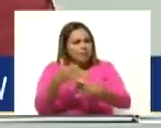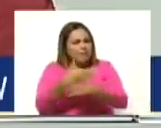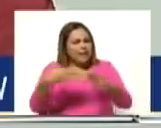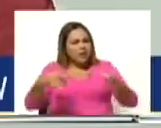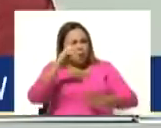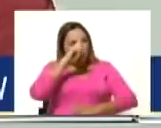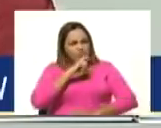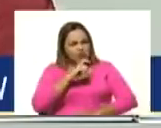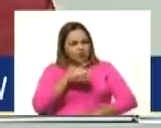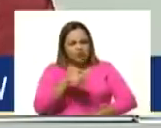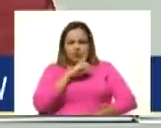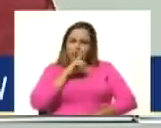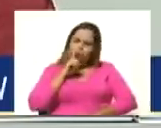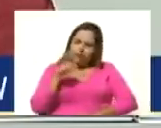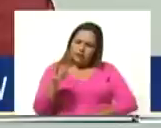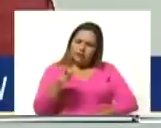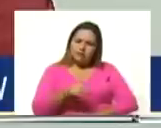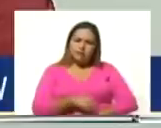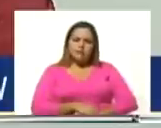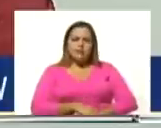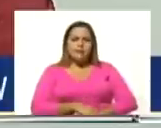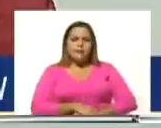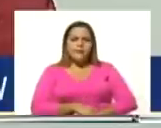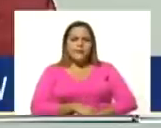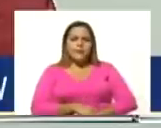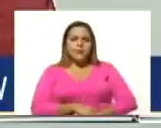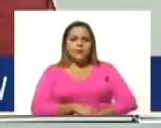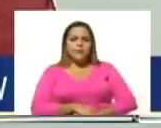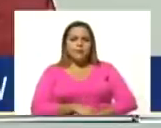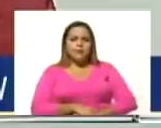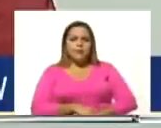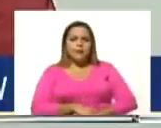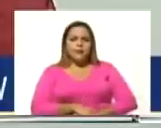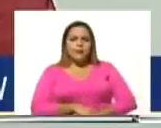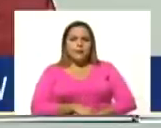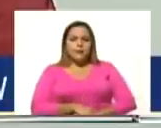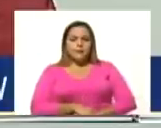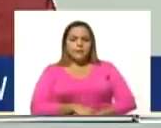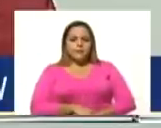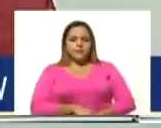llaman, medio término. Y